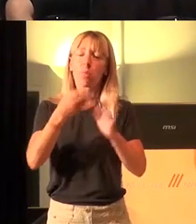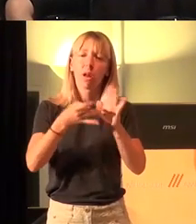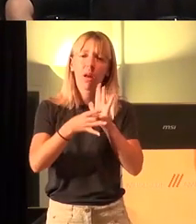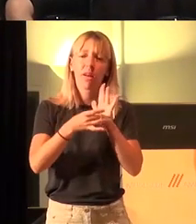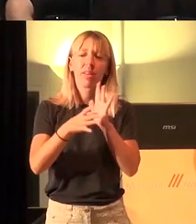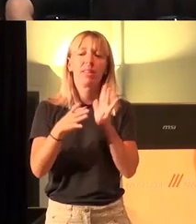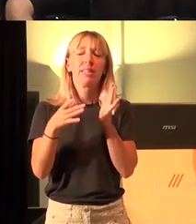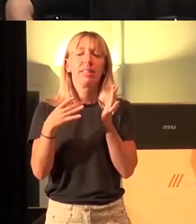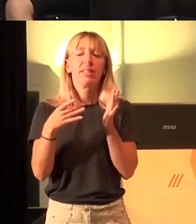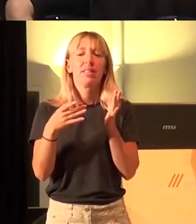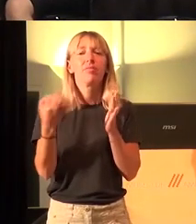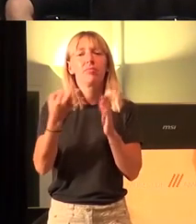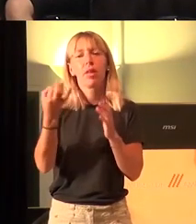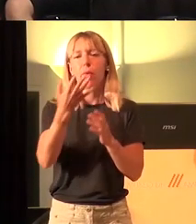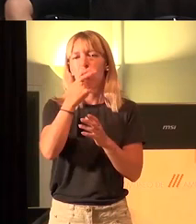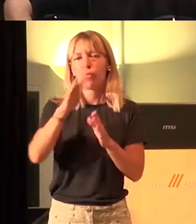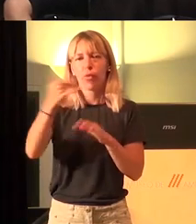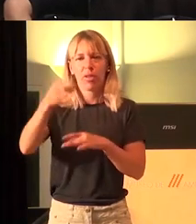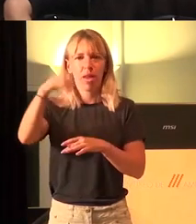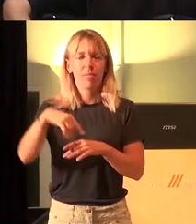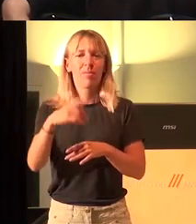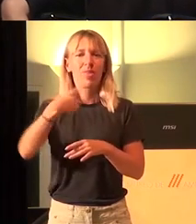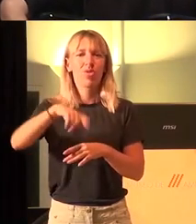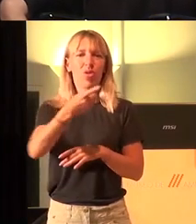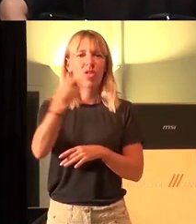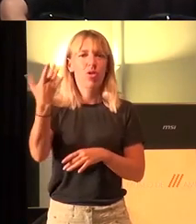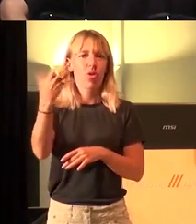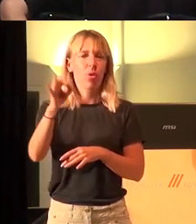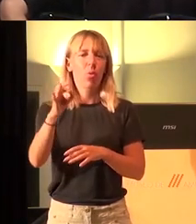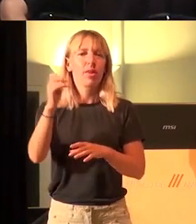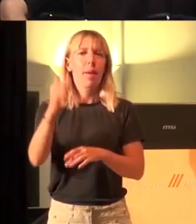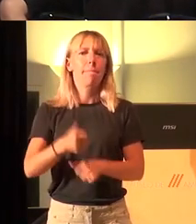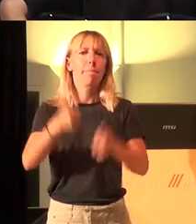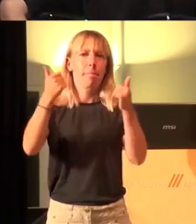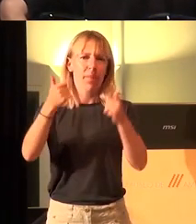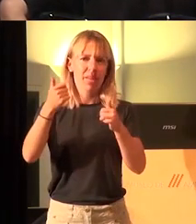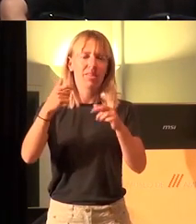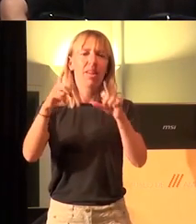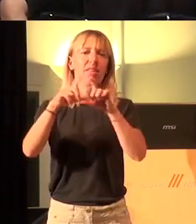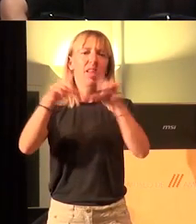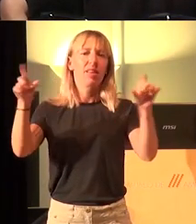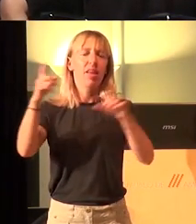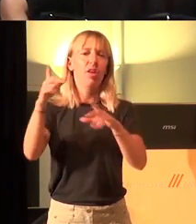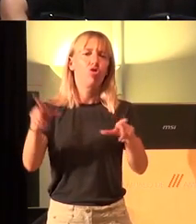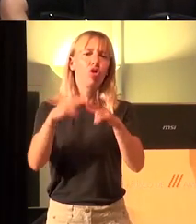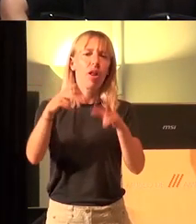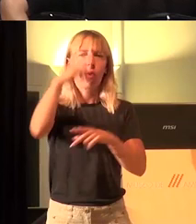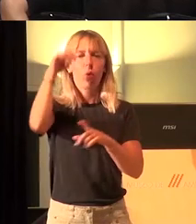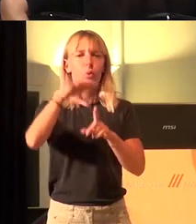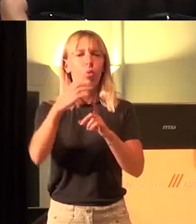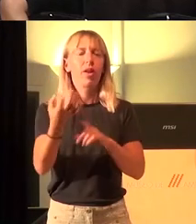calidad. Y hay que darlo a conocer. Y como somos más de 150 entre las entidades sociales y culturales a participar, que